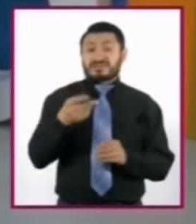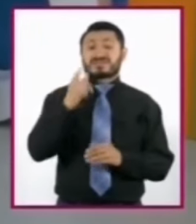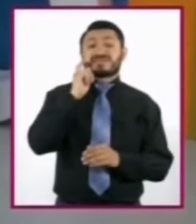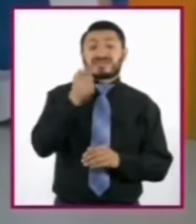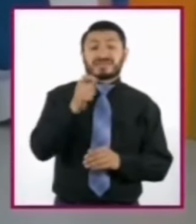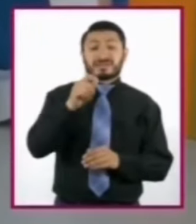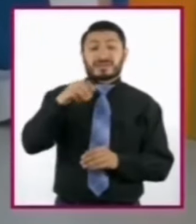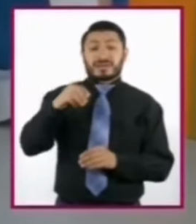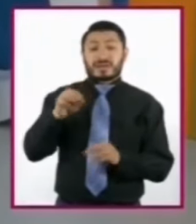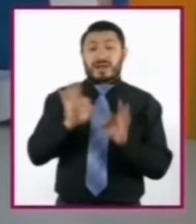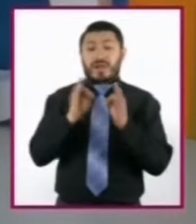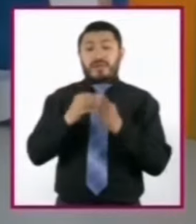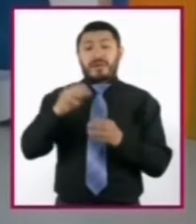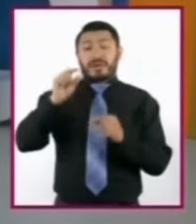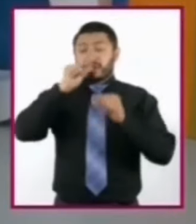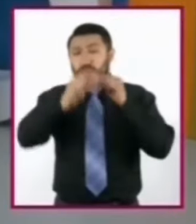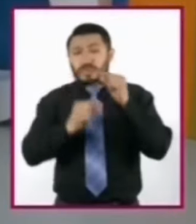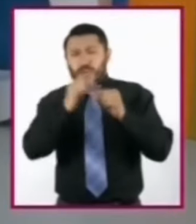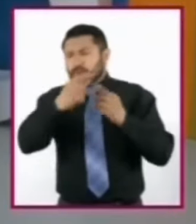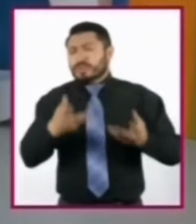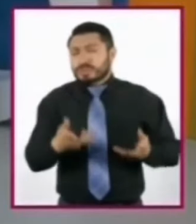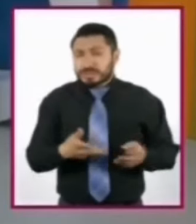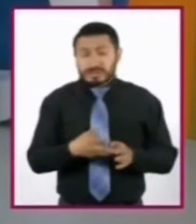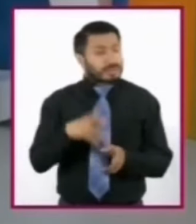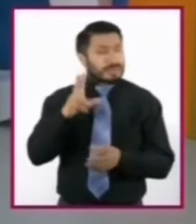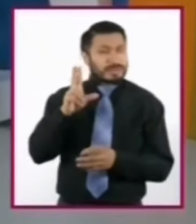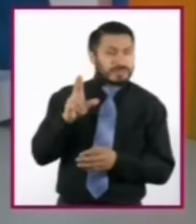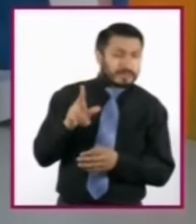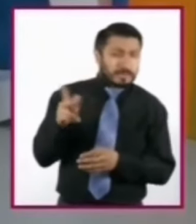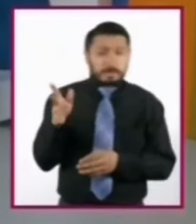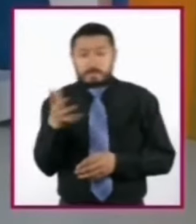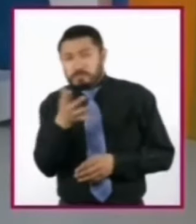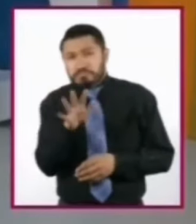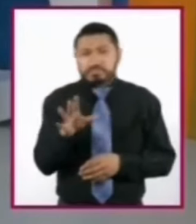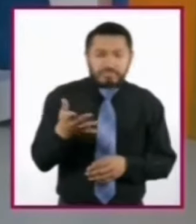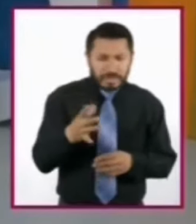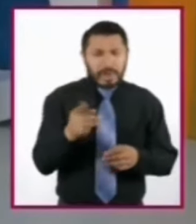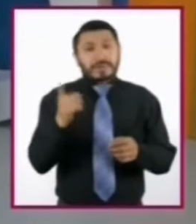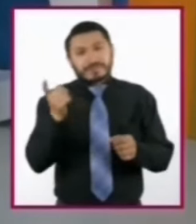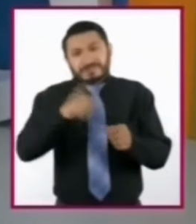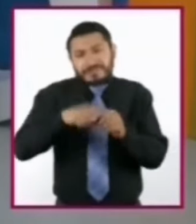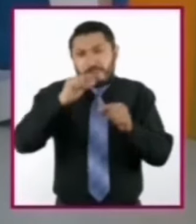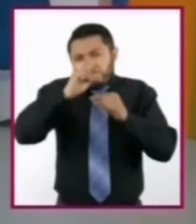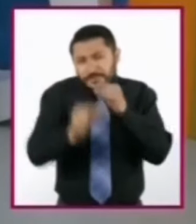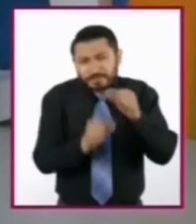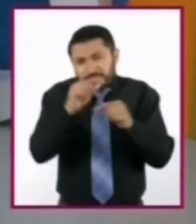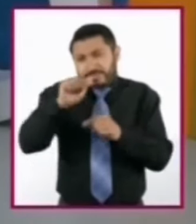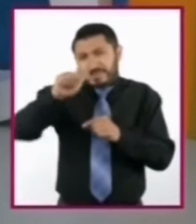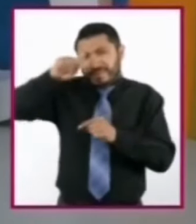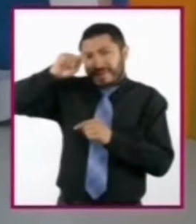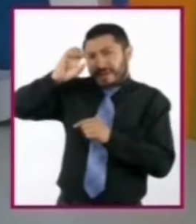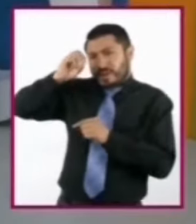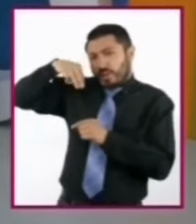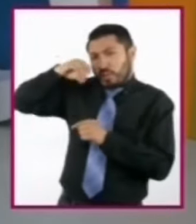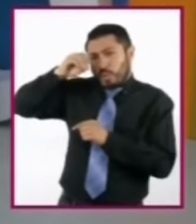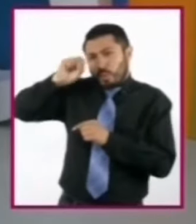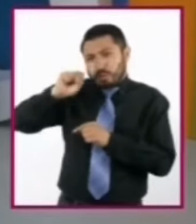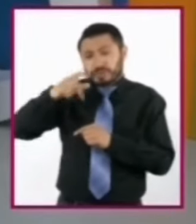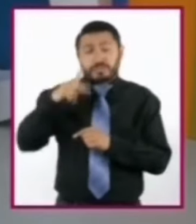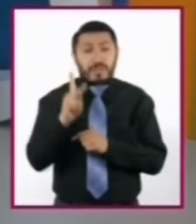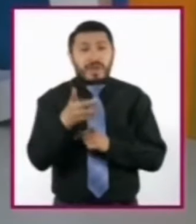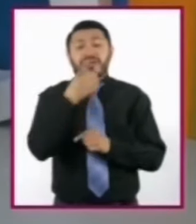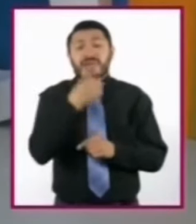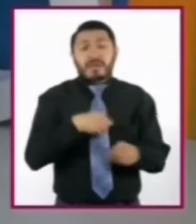atómico? No exactamente, pero sí tiene que ver con los átomos. Ah, está bien. Pero cuénteme más,